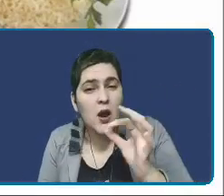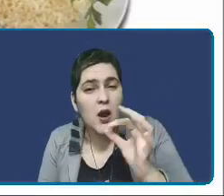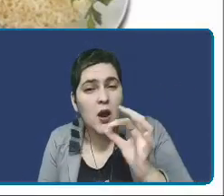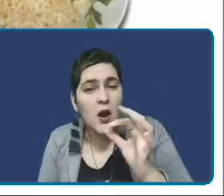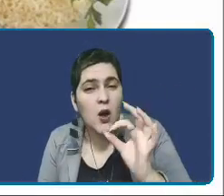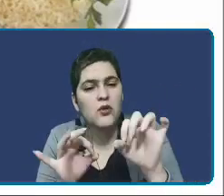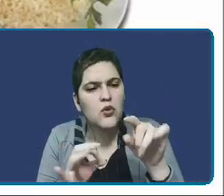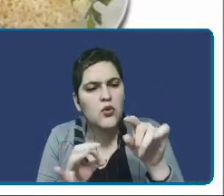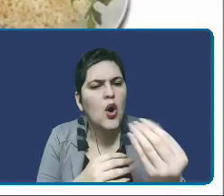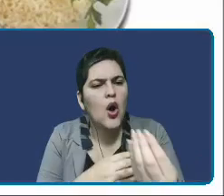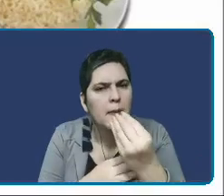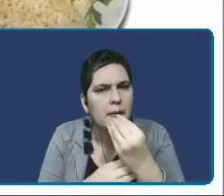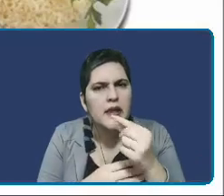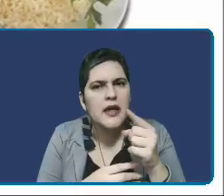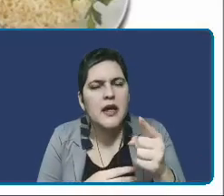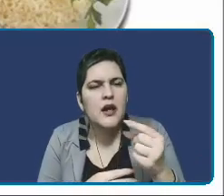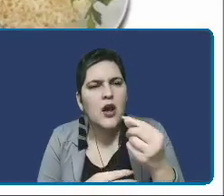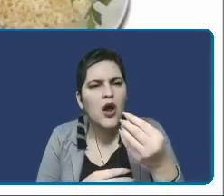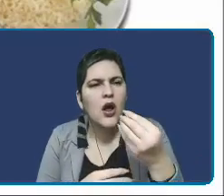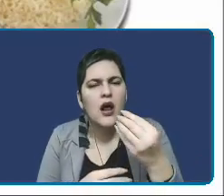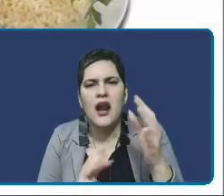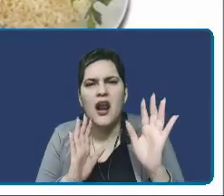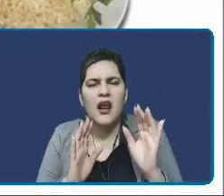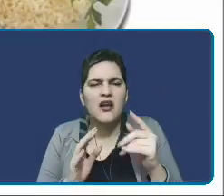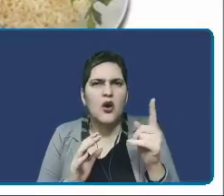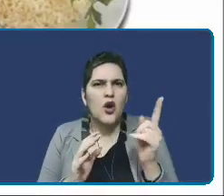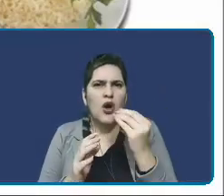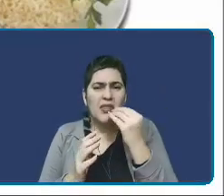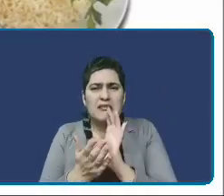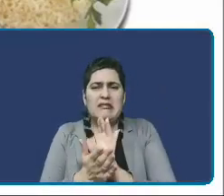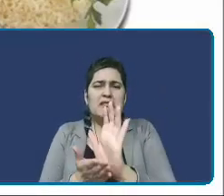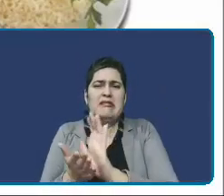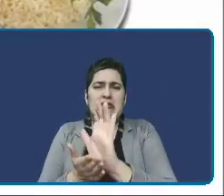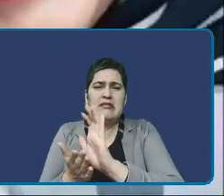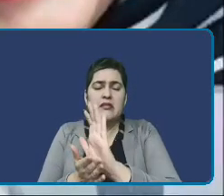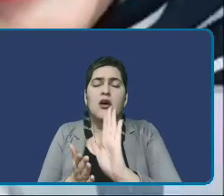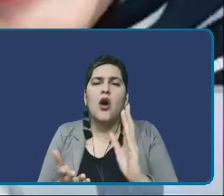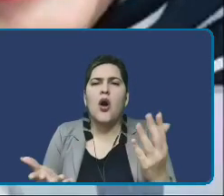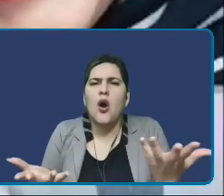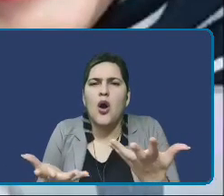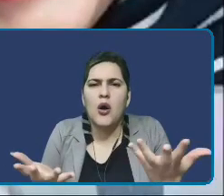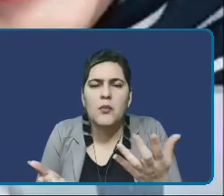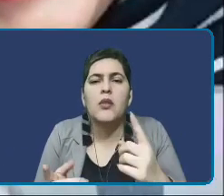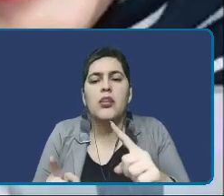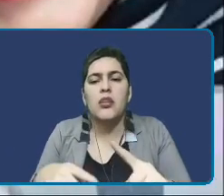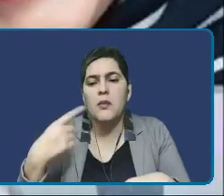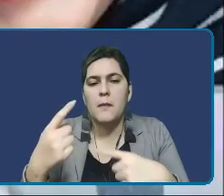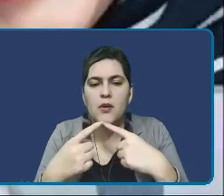alimentos que no se está comiendo, ¿ya? Pero a lo mejor eso va a quedar para las preguntas. Entonces, en